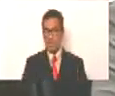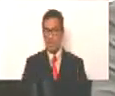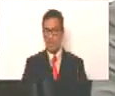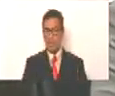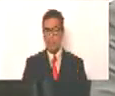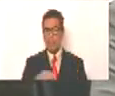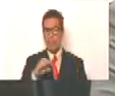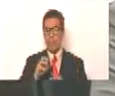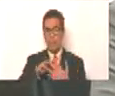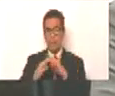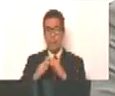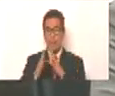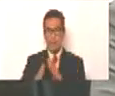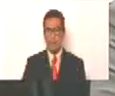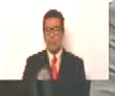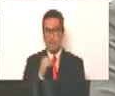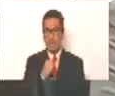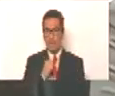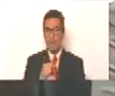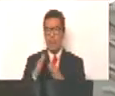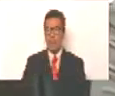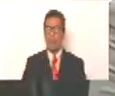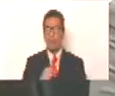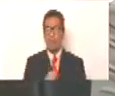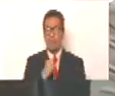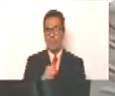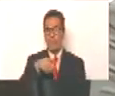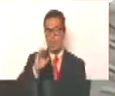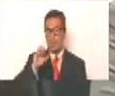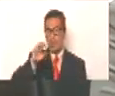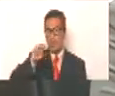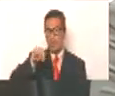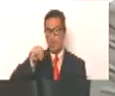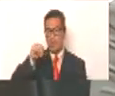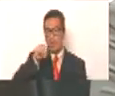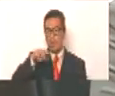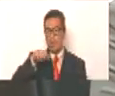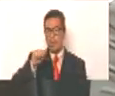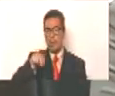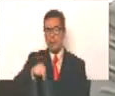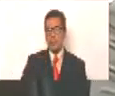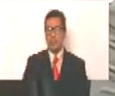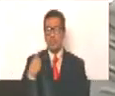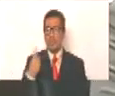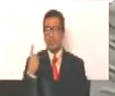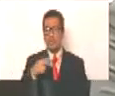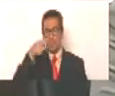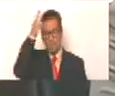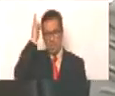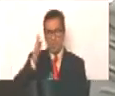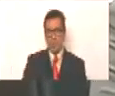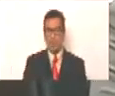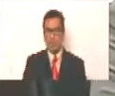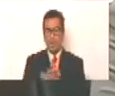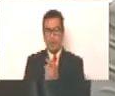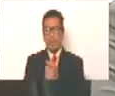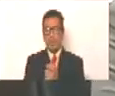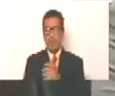hay una trabajadora, obrera, Emma, que te vi temprano. Aquí hay no solo indígenas, hay compañeras